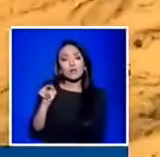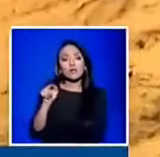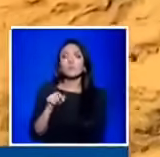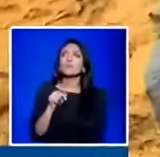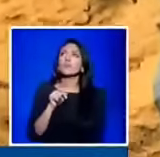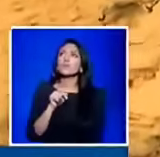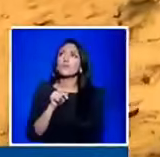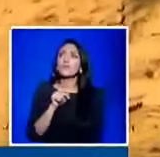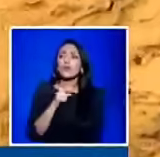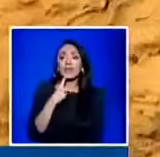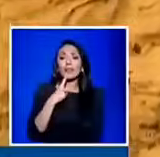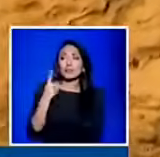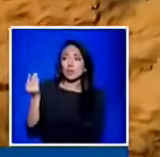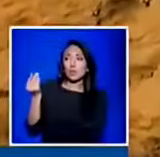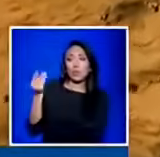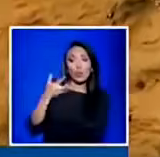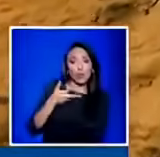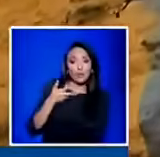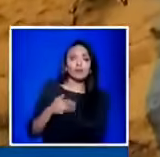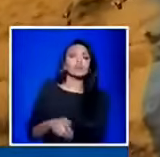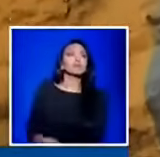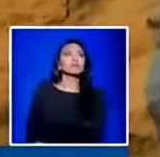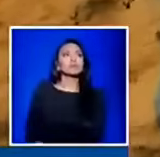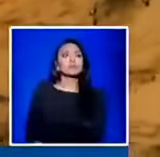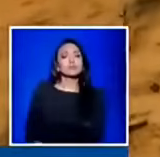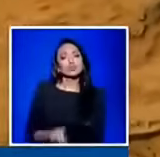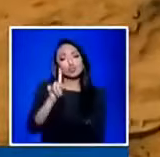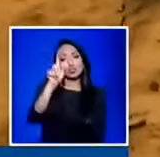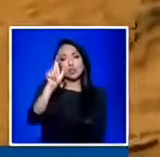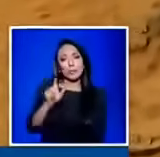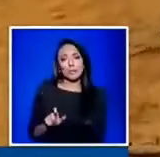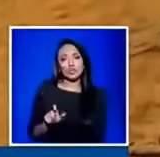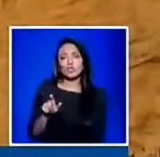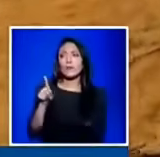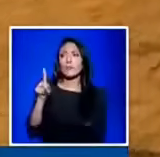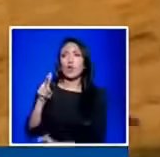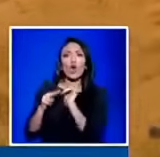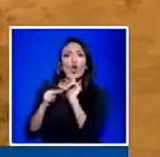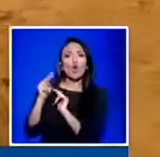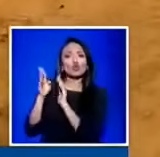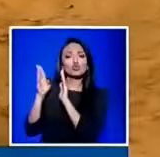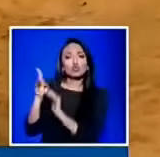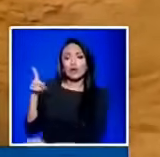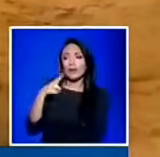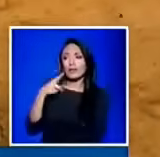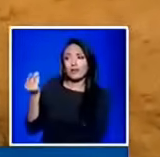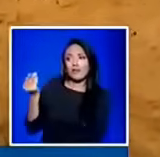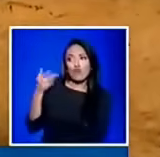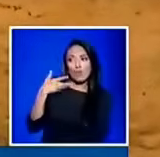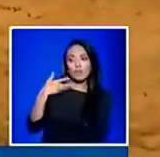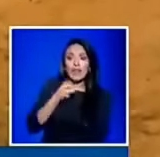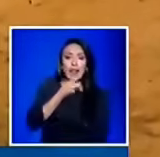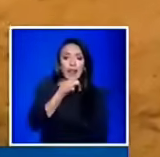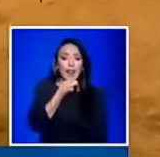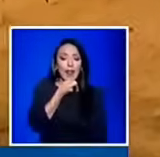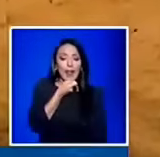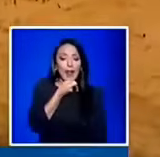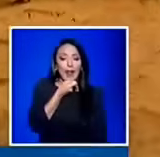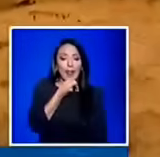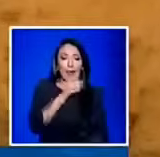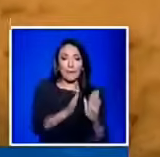Según versión de uno de los representantes de la constructora, dio declaraciones a un medio